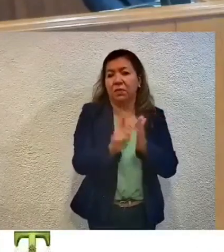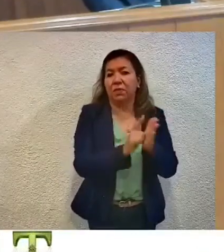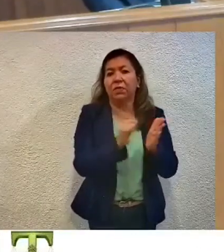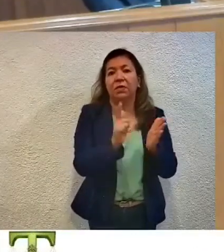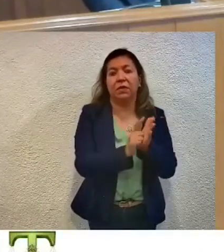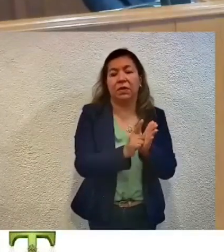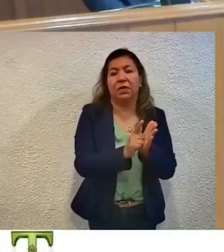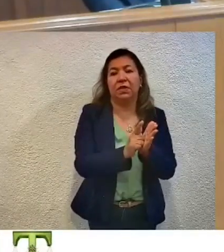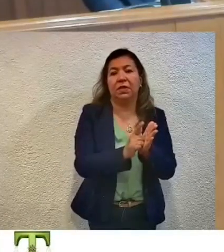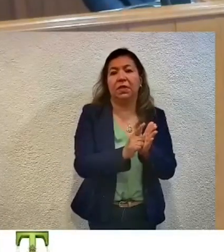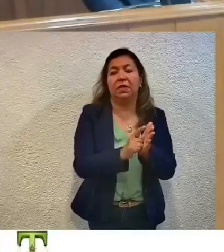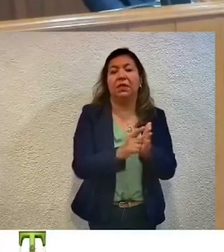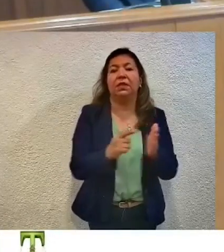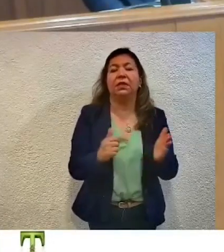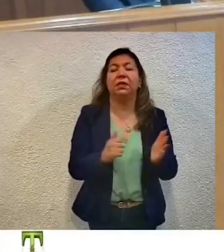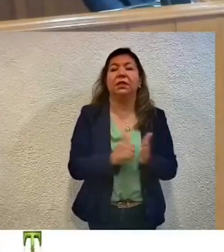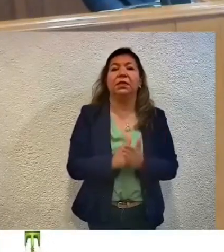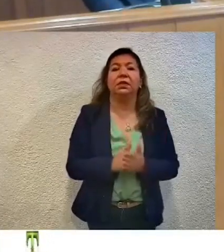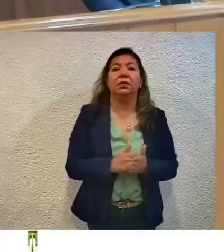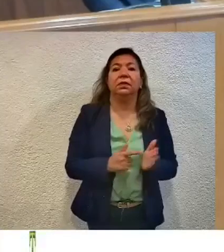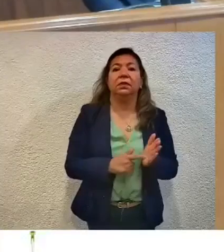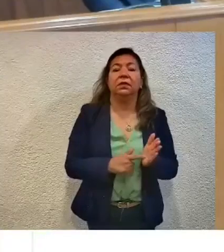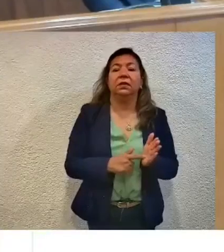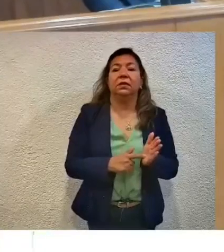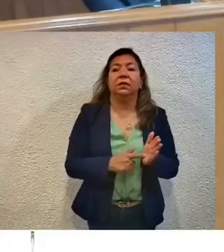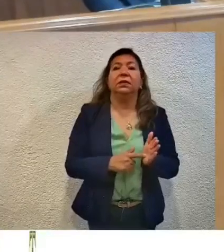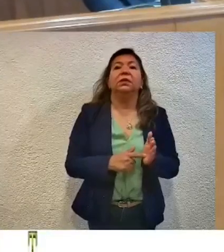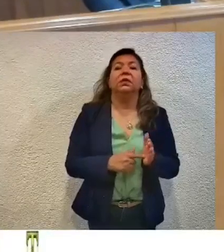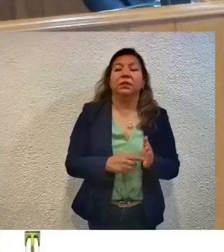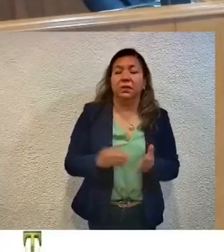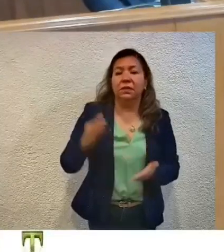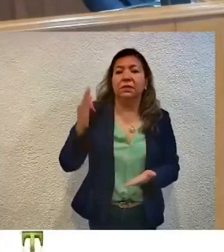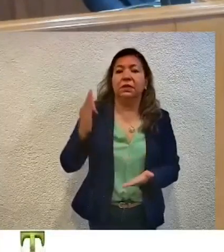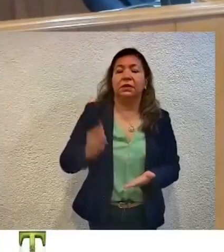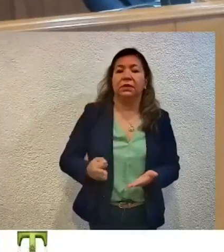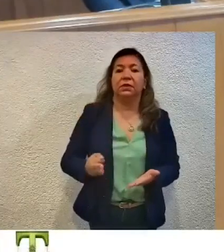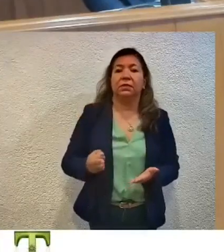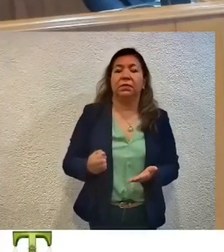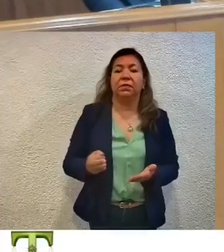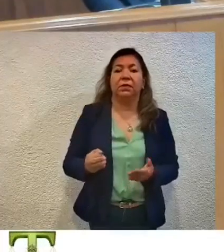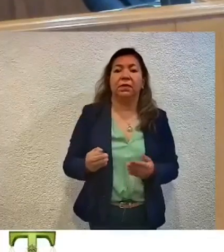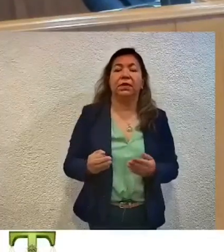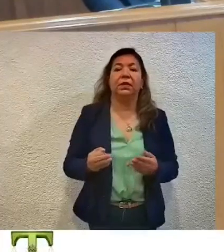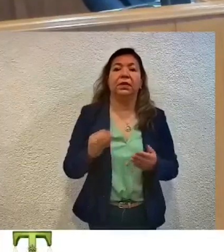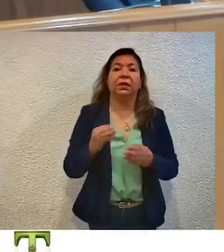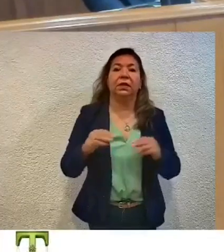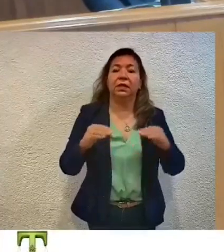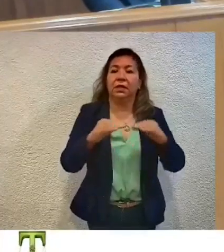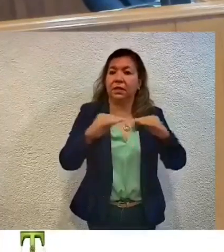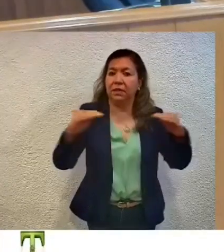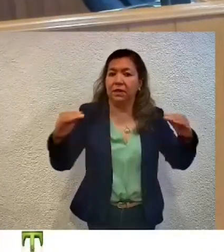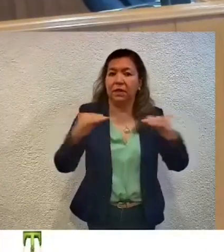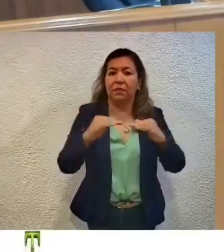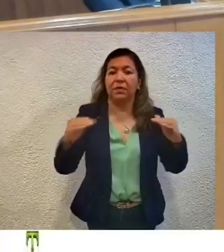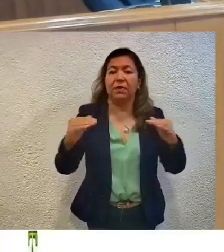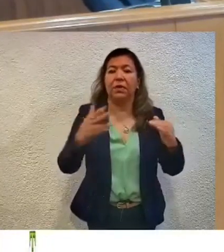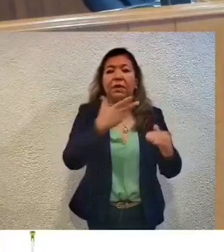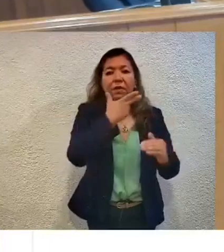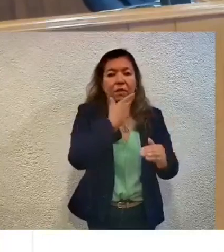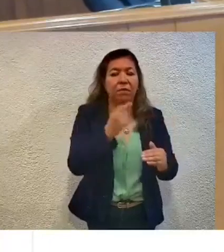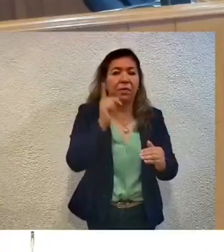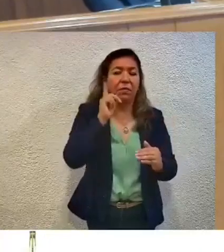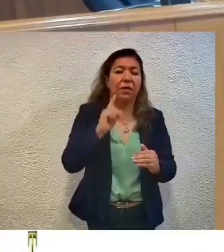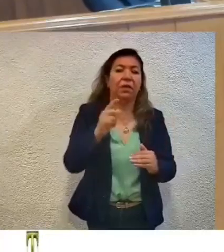valer en términos de las consideraciones expuestas en la presente resolución. Segundo, se confirma la asignación de regidurías de